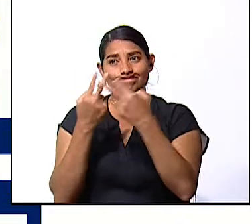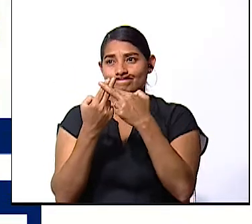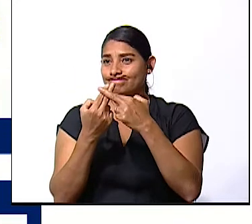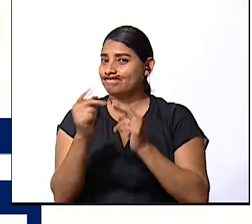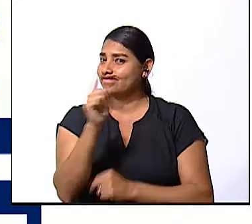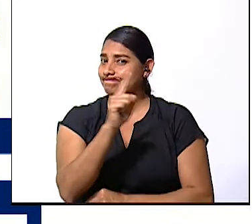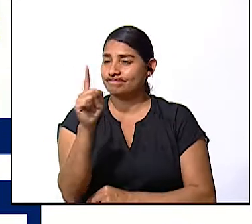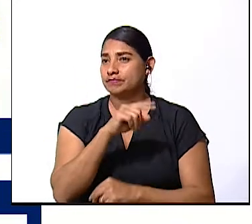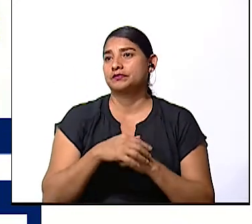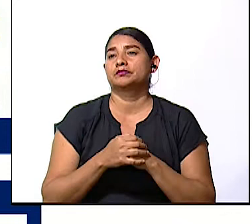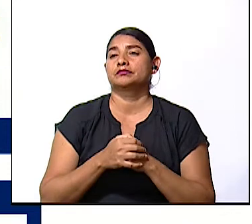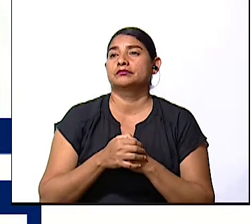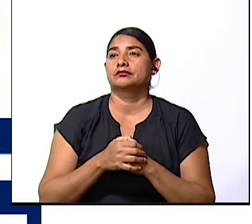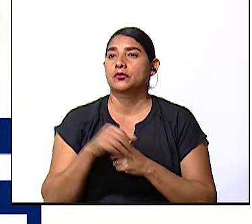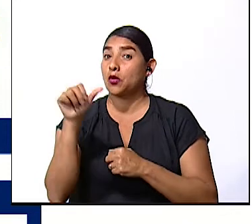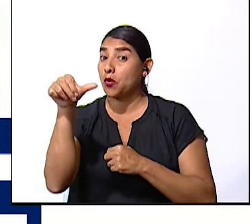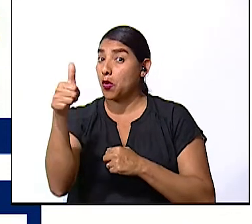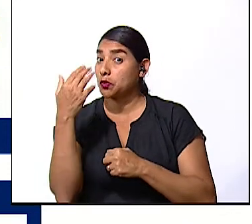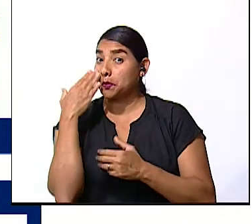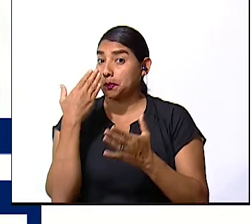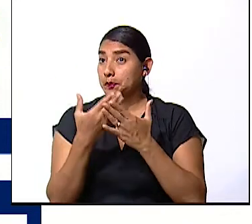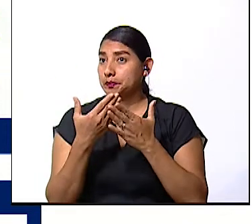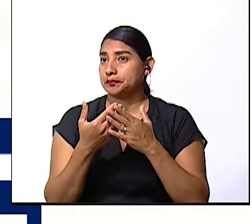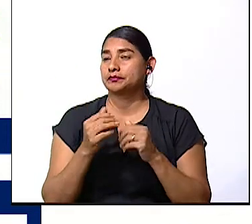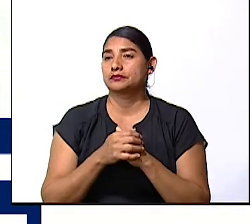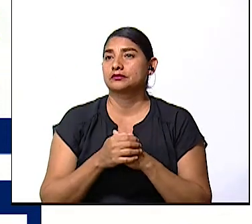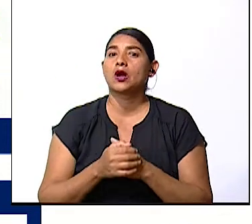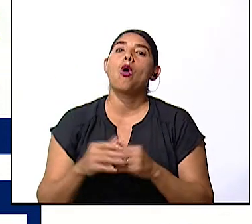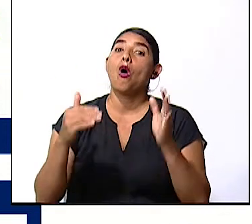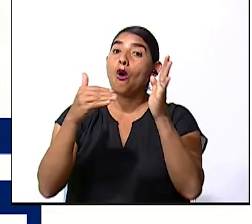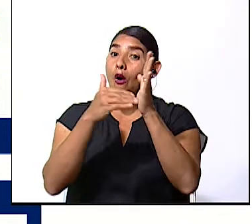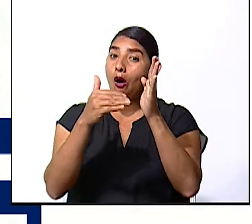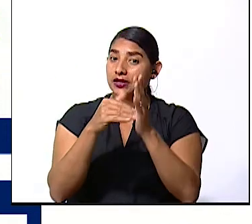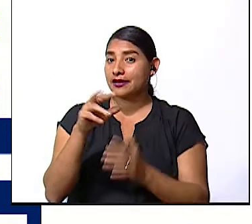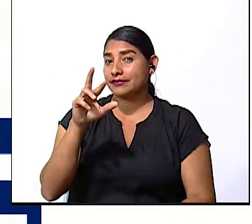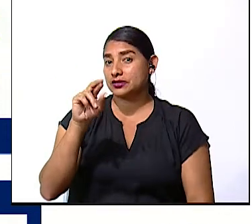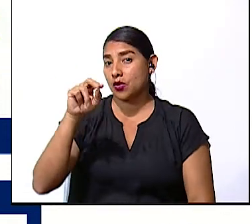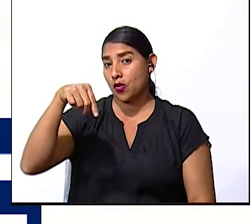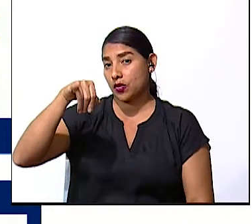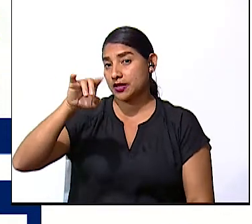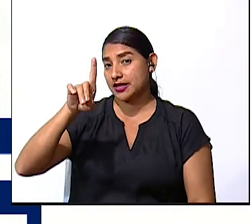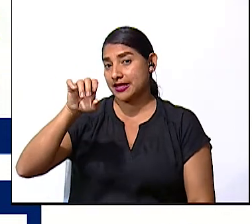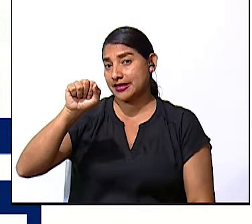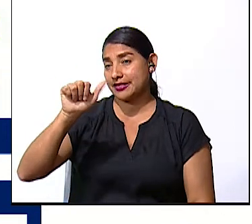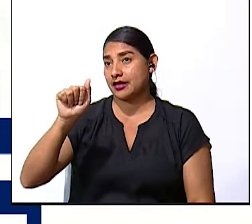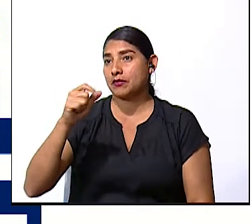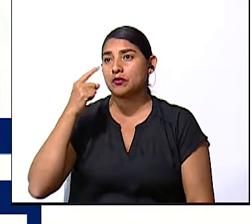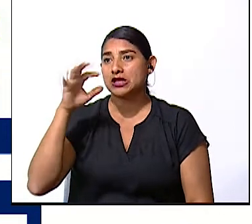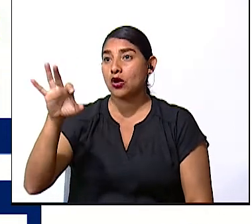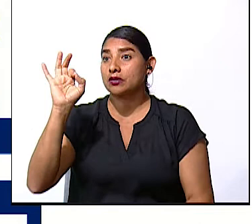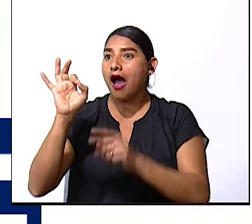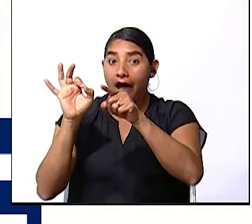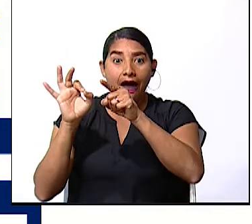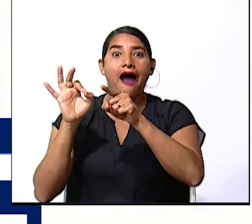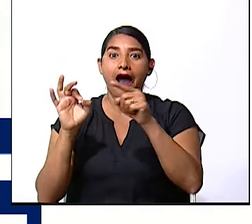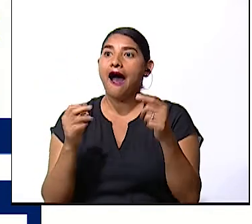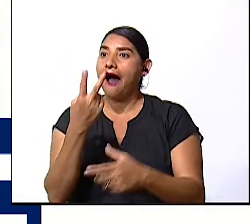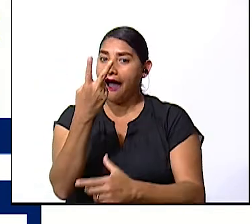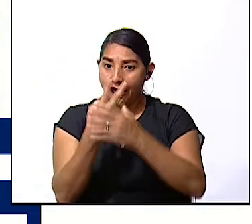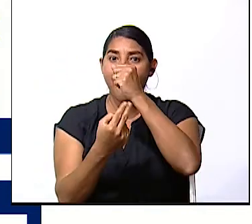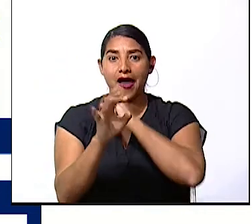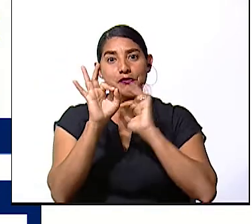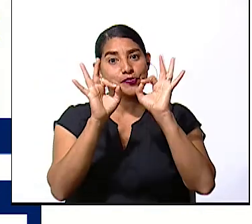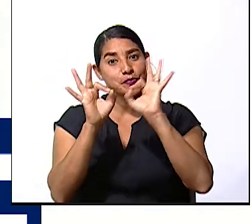Vamos a ver. La orquídea de nuevo. Vamos a ver si la encontramos ahora la pareja.